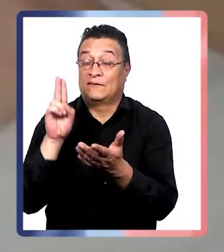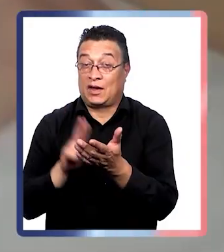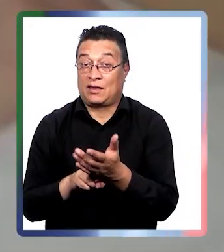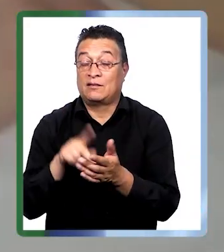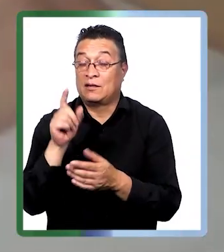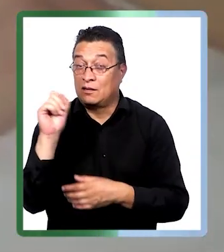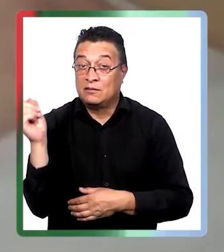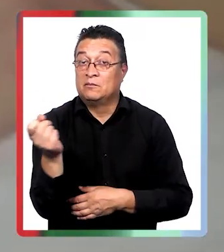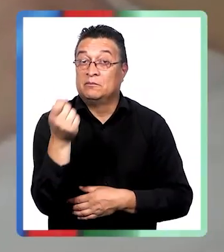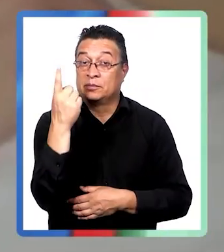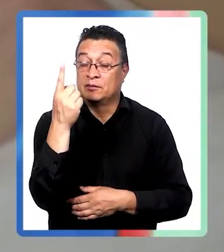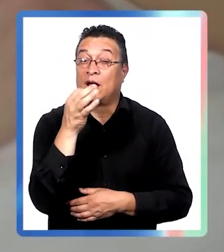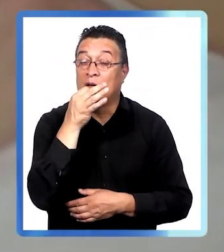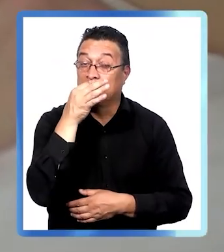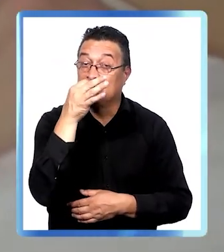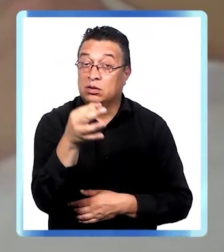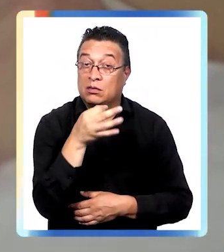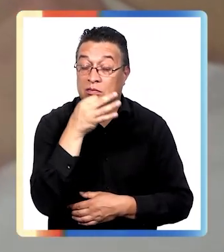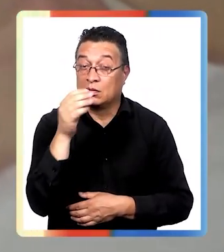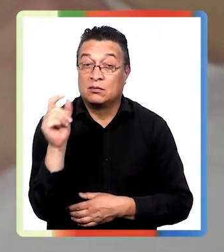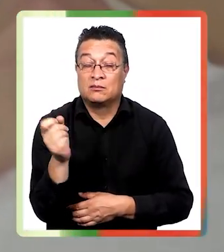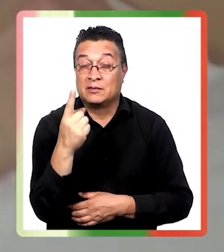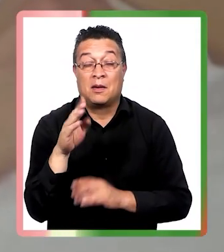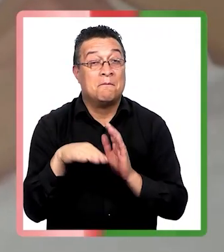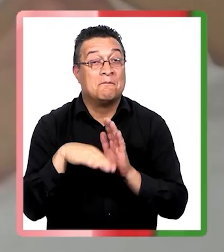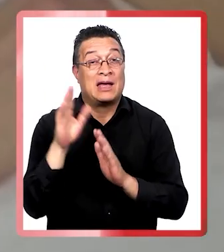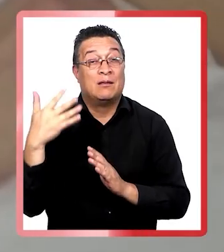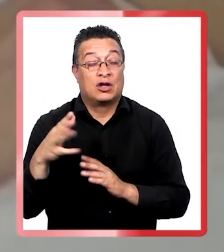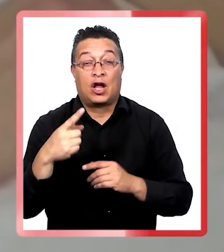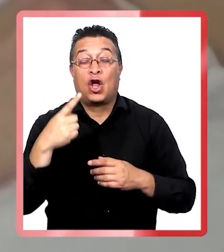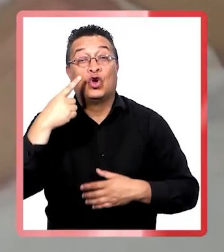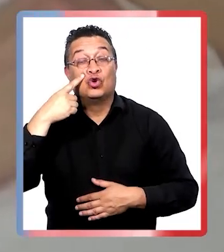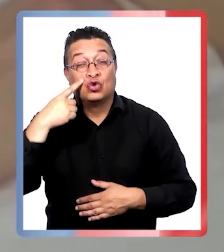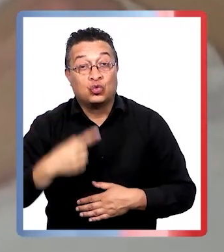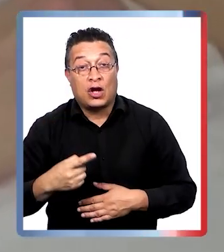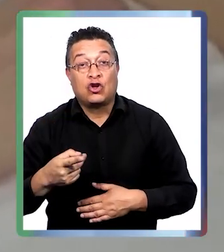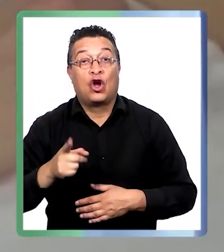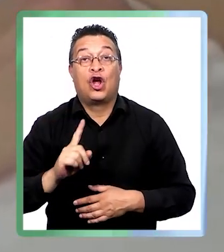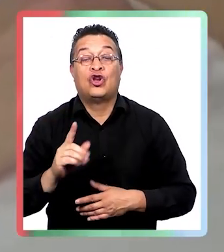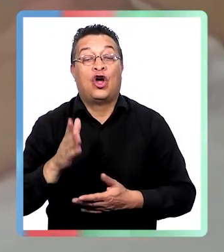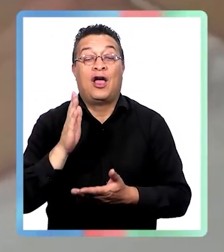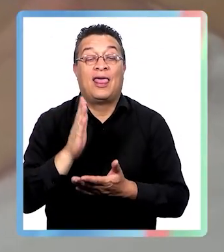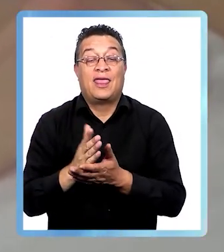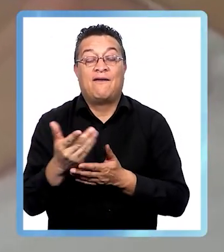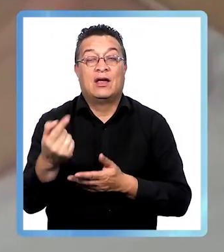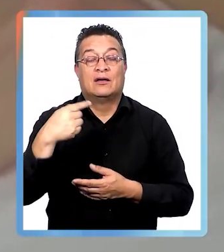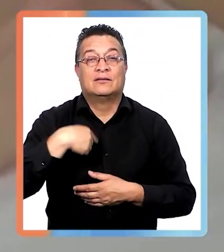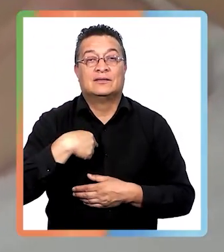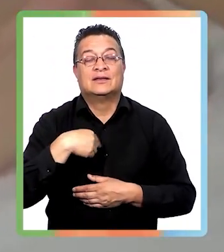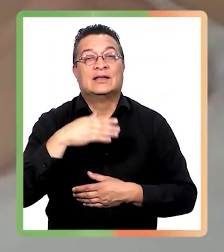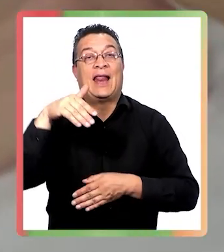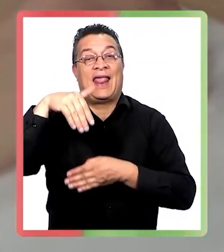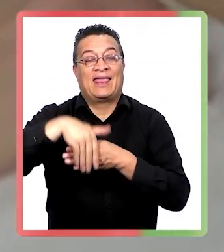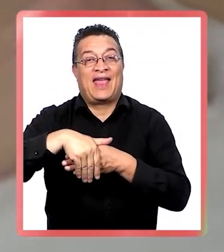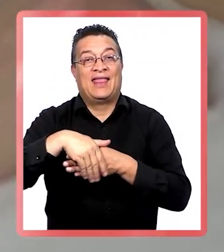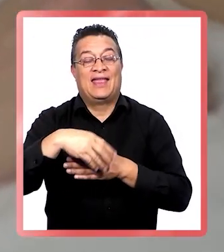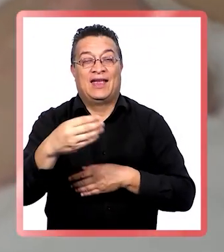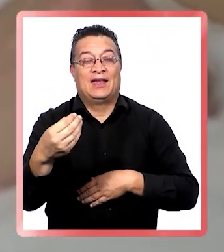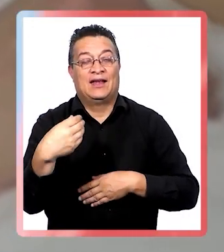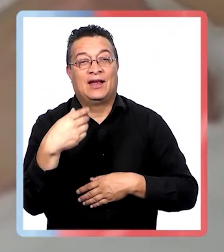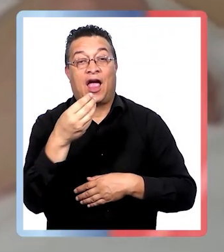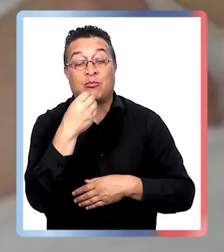La verdad es que la principal recomendación es que el sueño no nos debería pedir el cuerpo esta llamada siesta. O